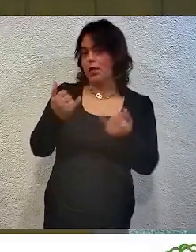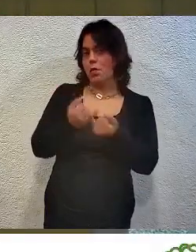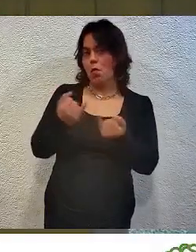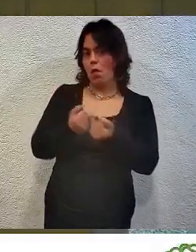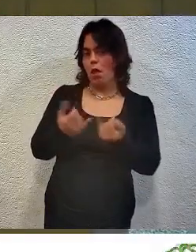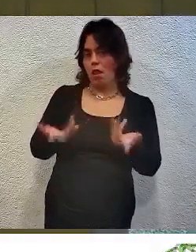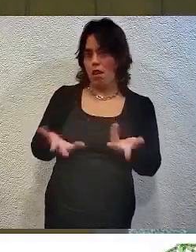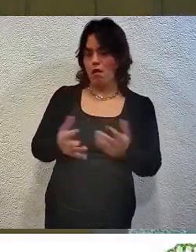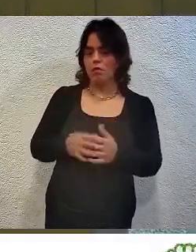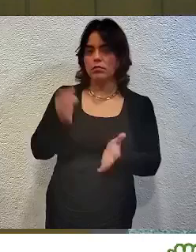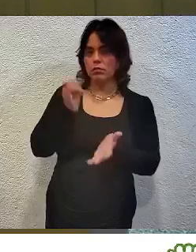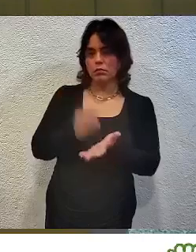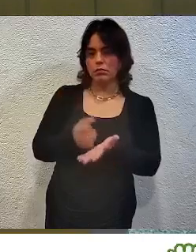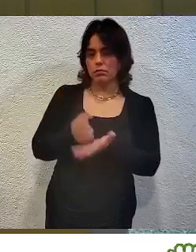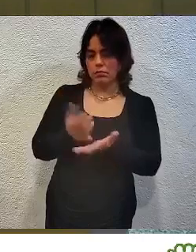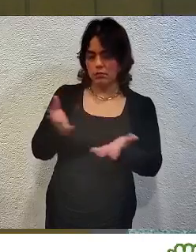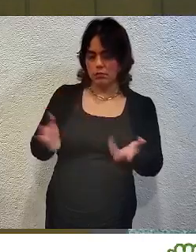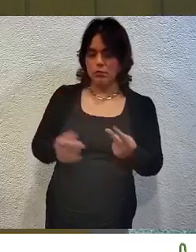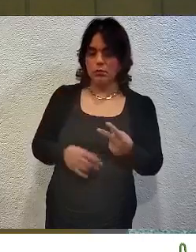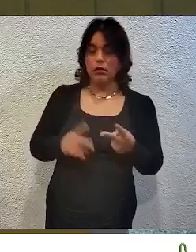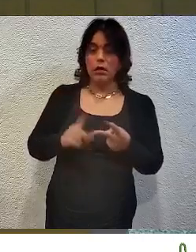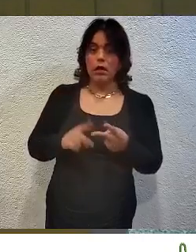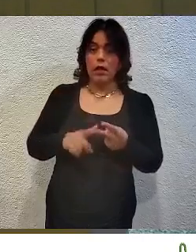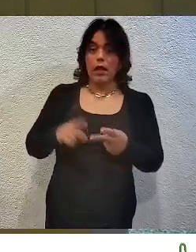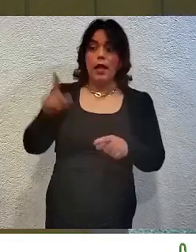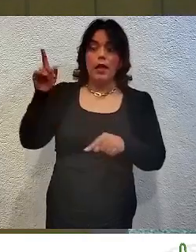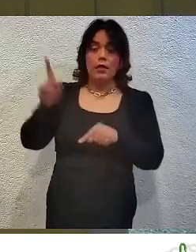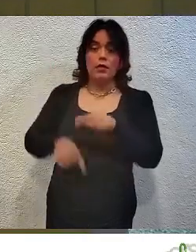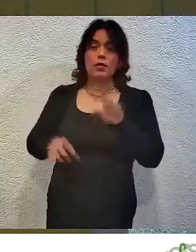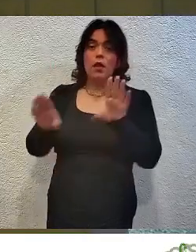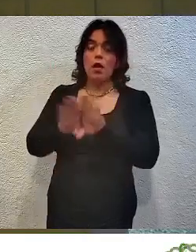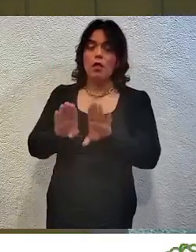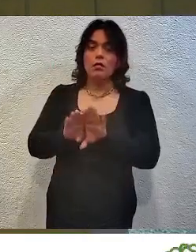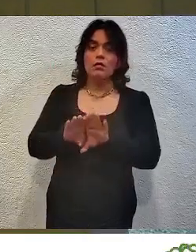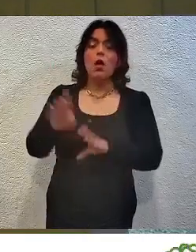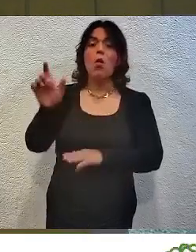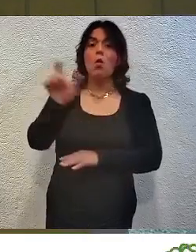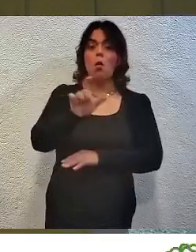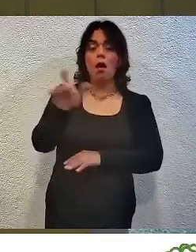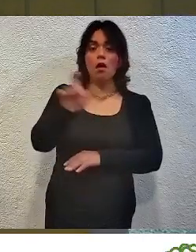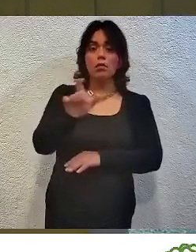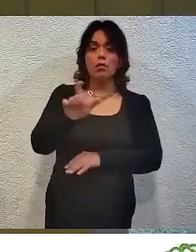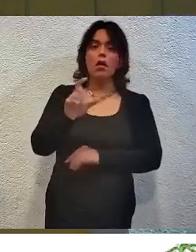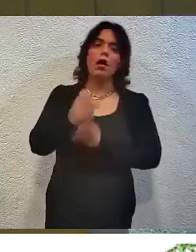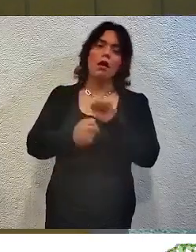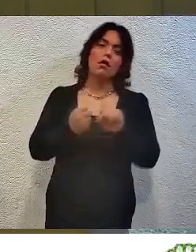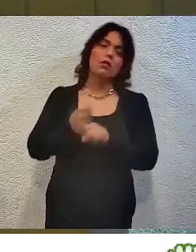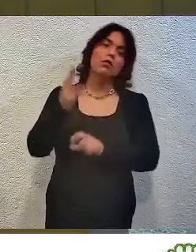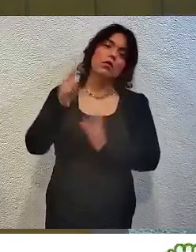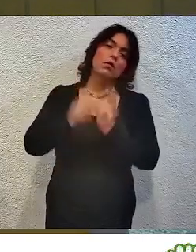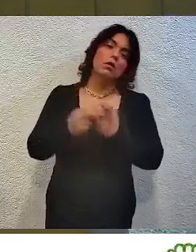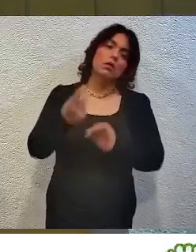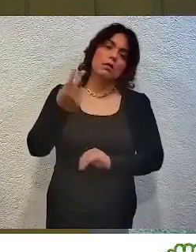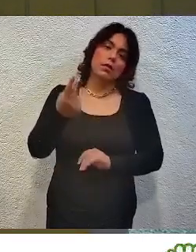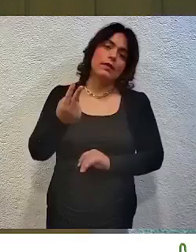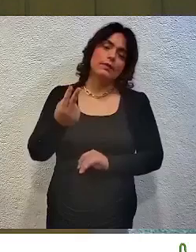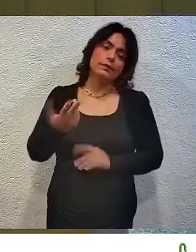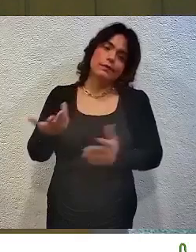da vista para la remoción, y la remoción se resuelve hasta el año 2025 con una